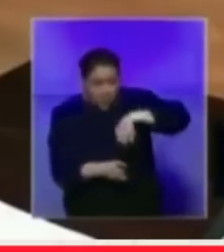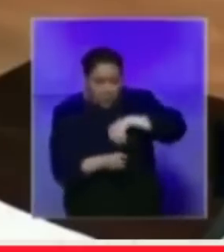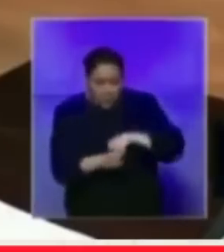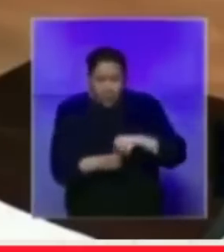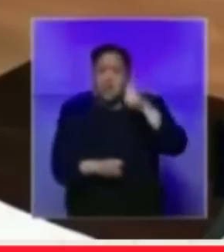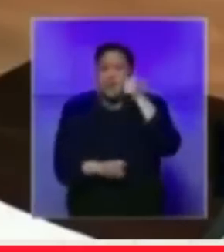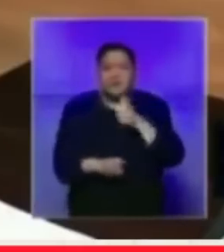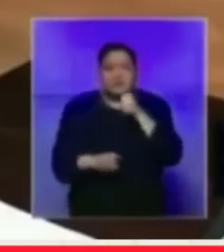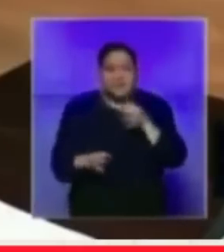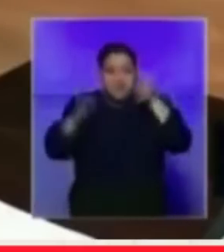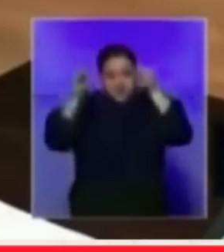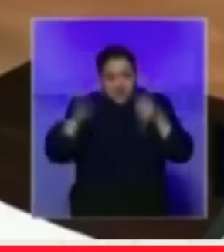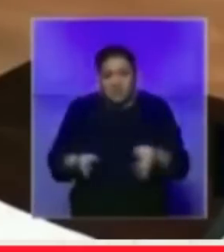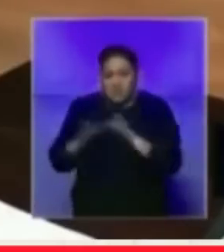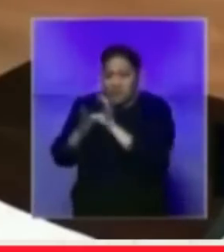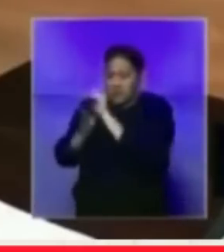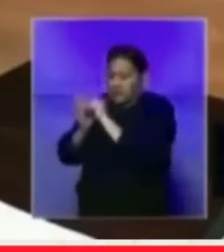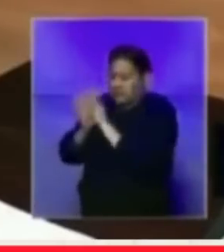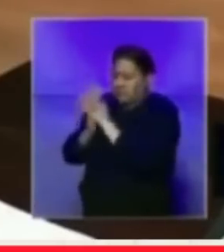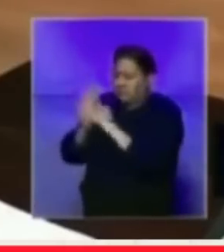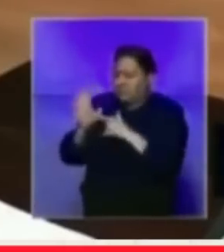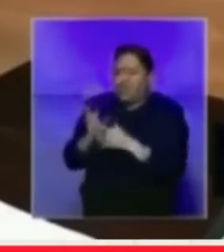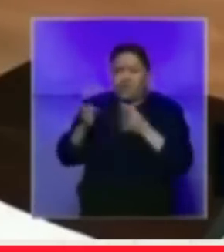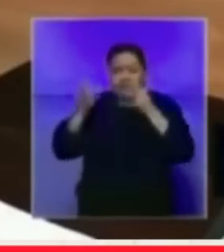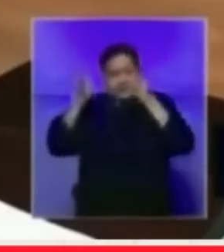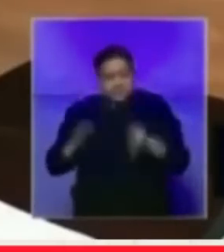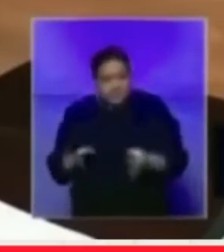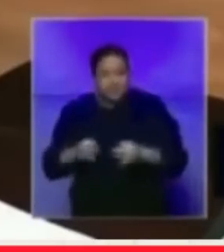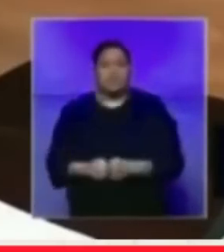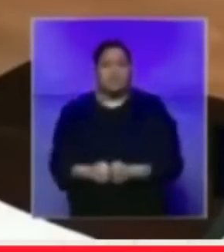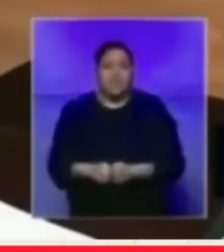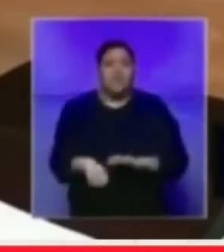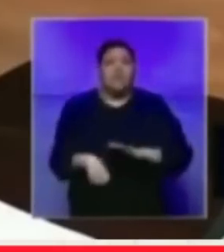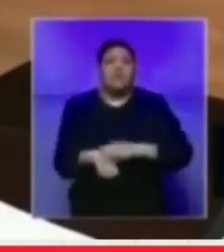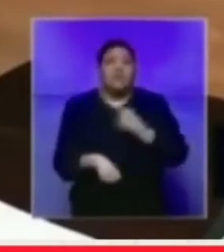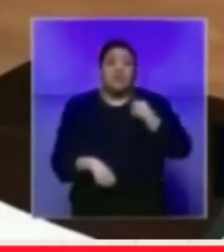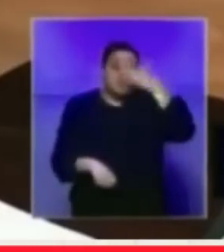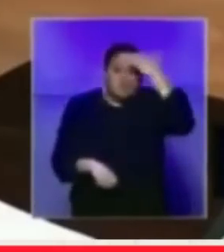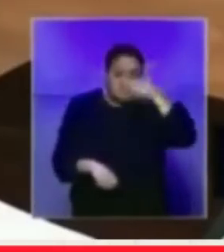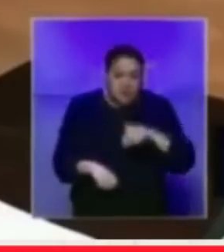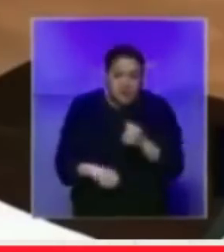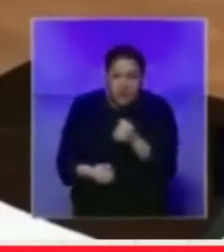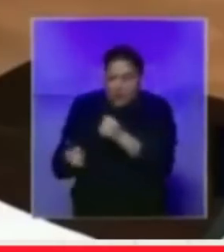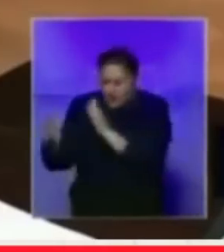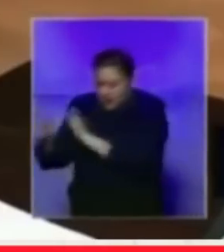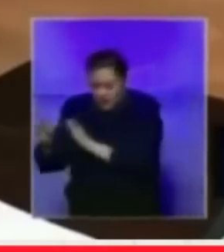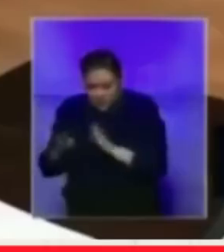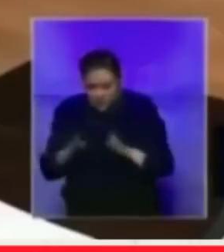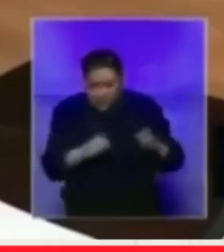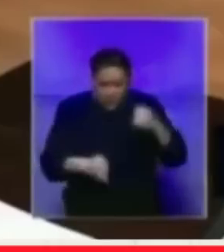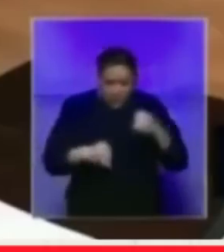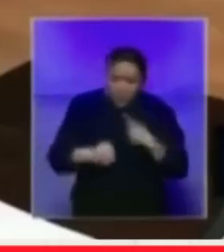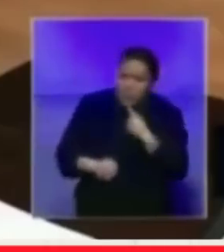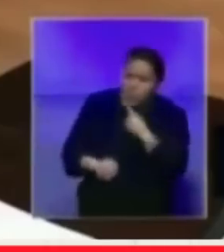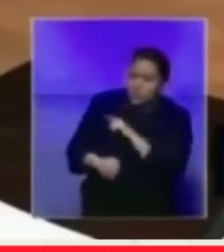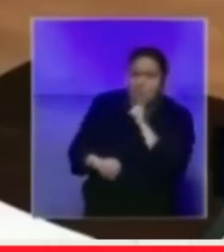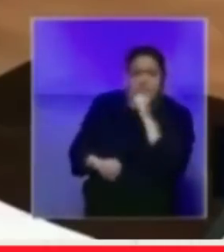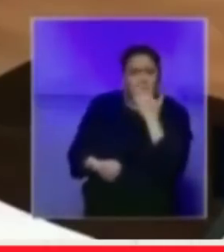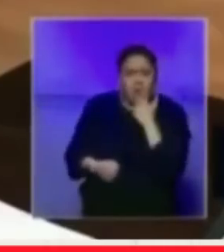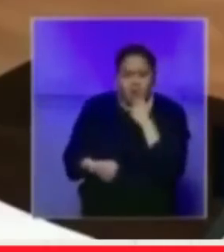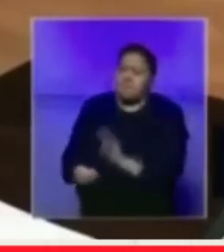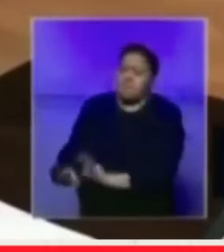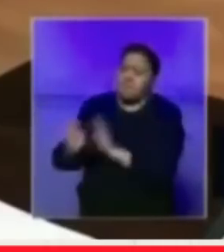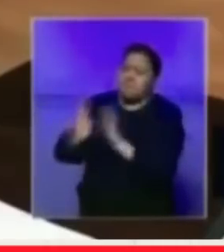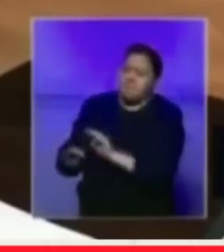los principios constitucionales mencionados. Algunos, porque al no haber sido impugnados gozan de la presunción de